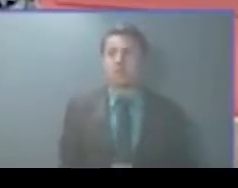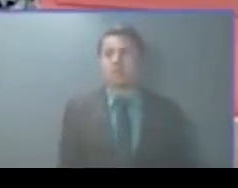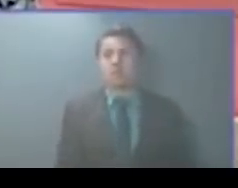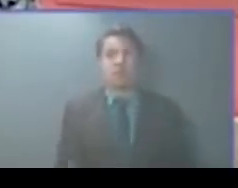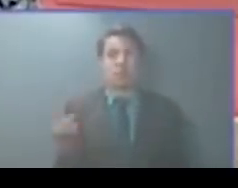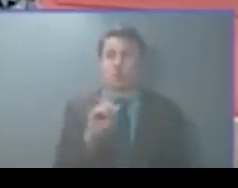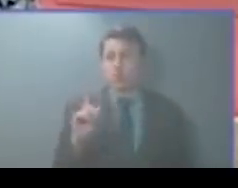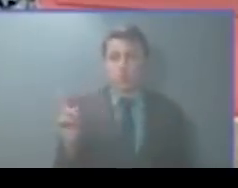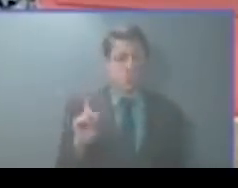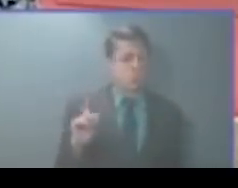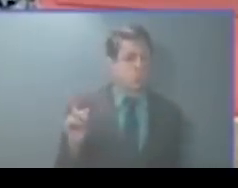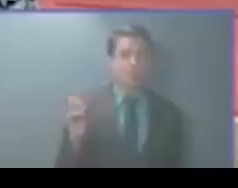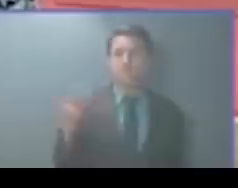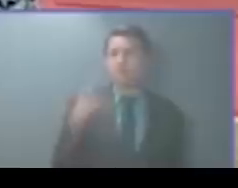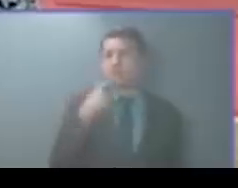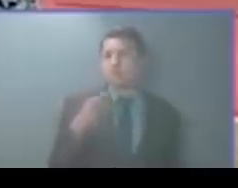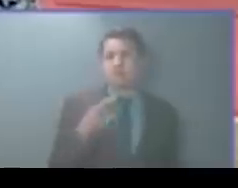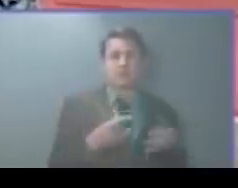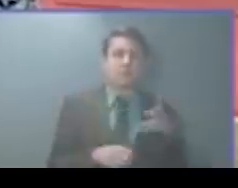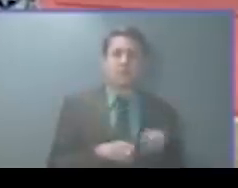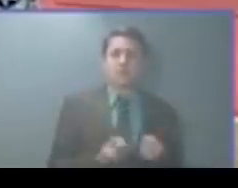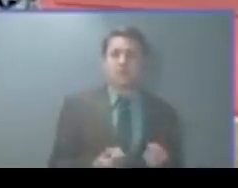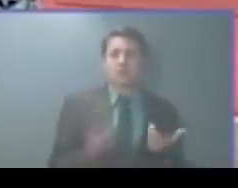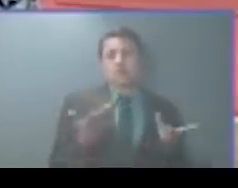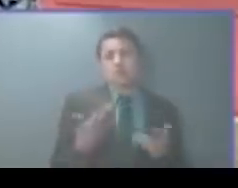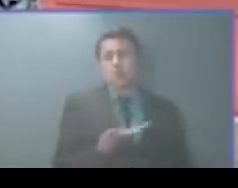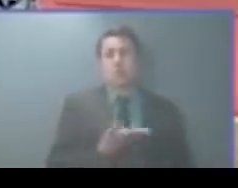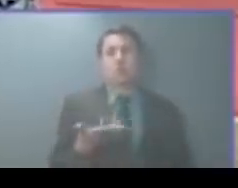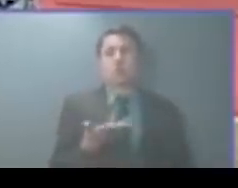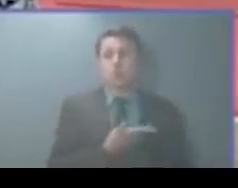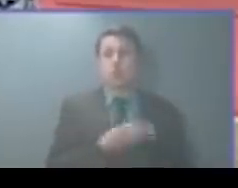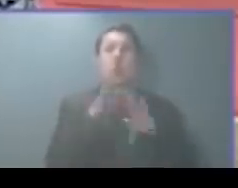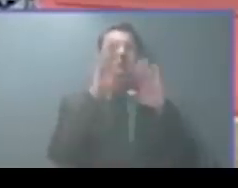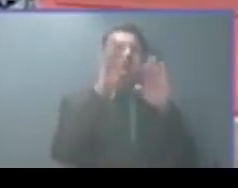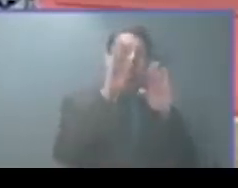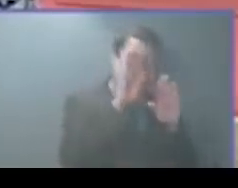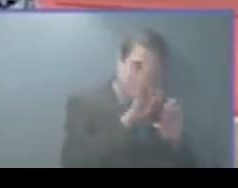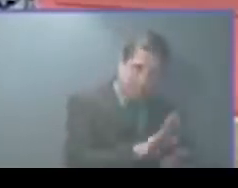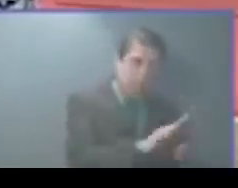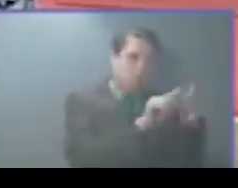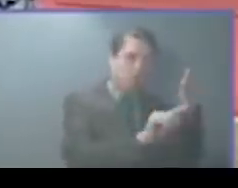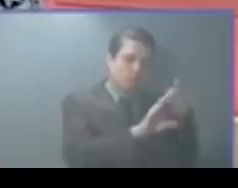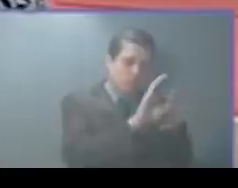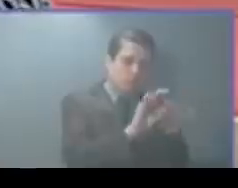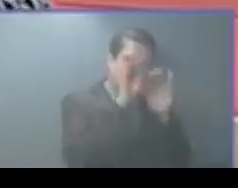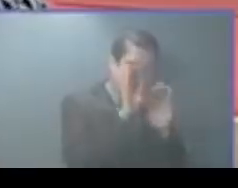va a dar una orden ilegal y que nosotros vamos a respetar la Constitución.